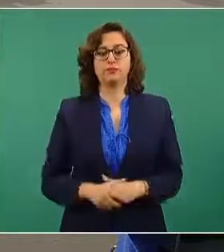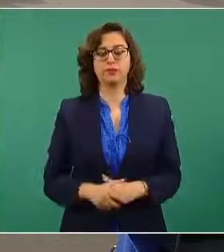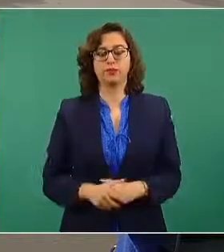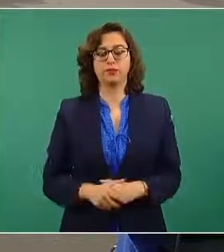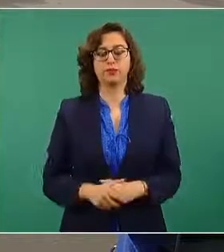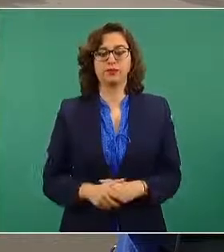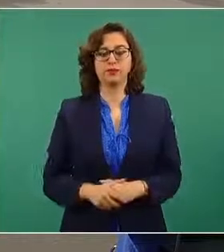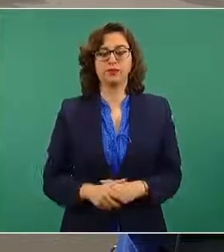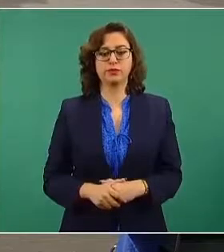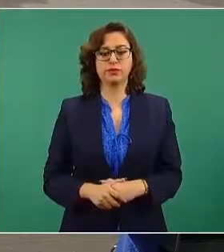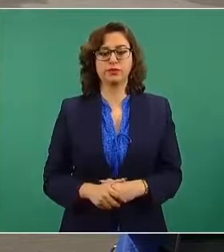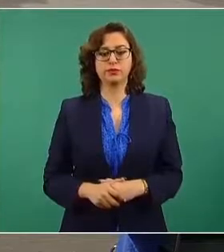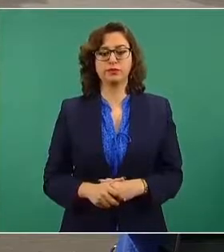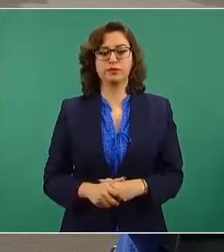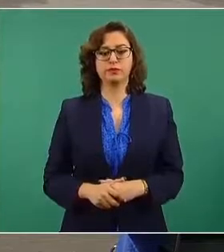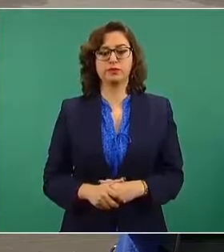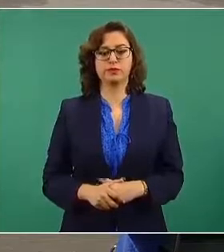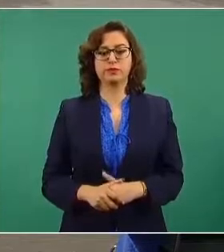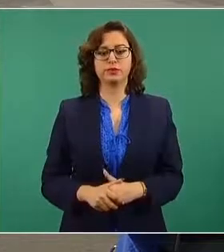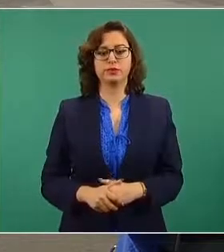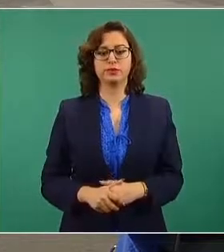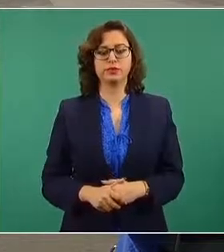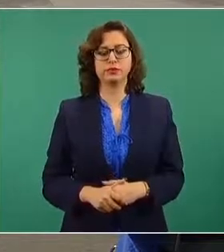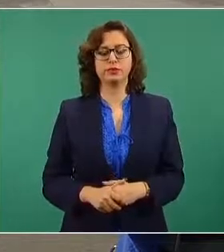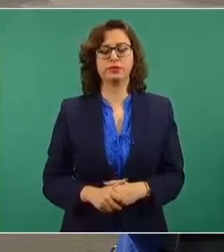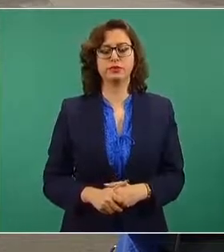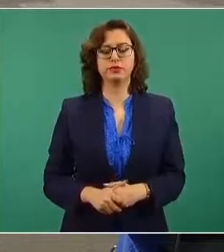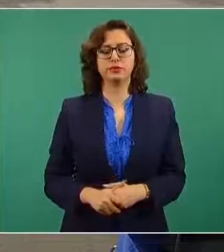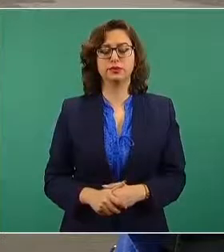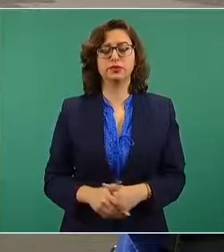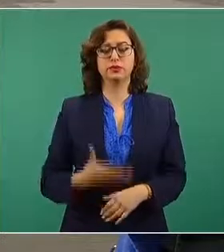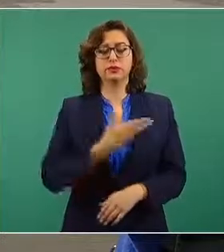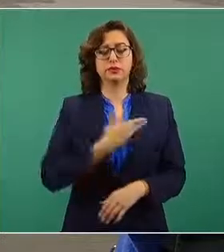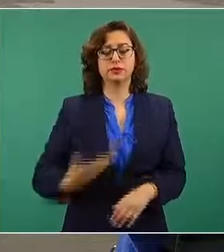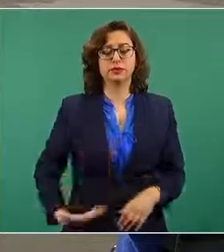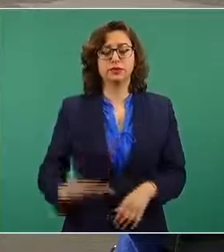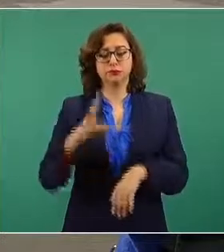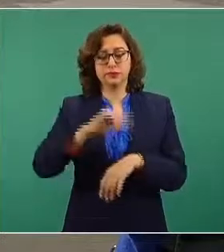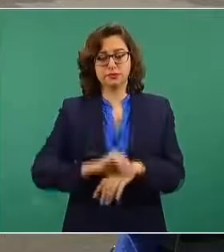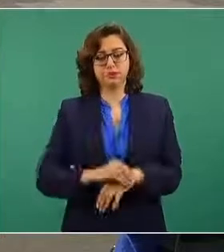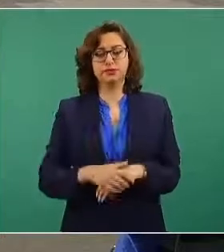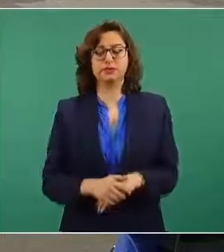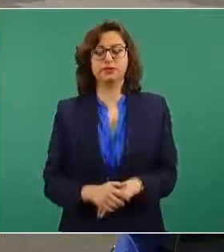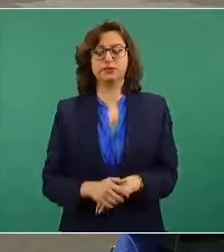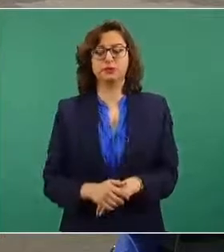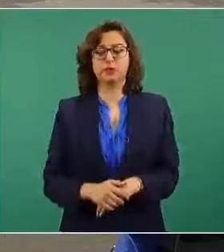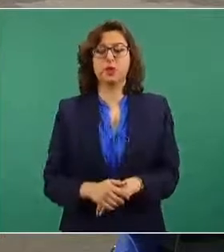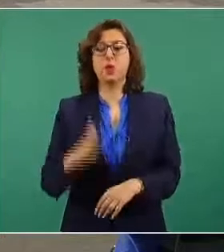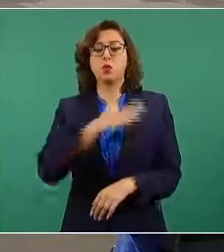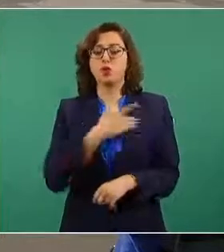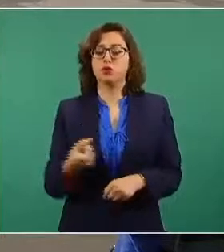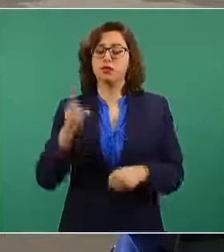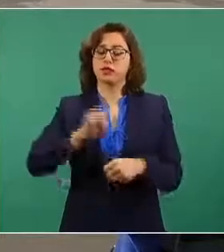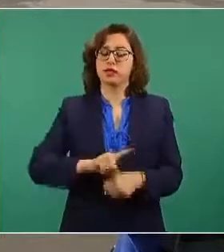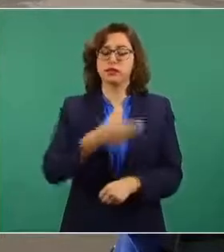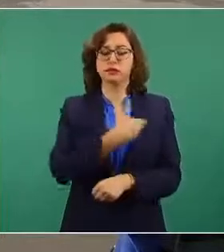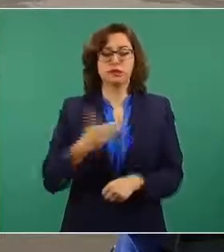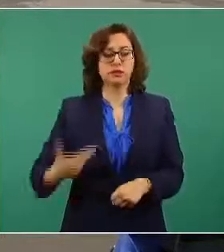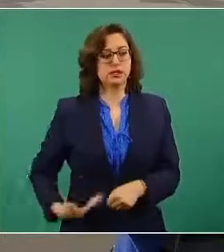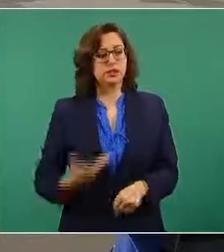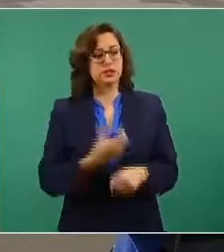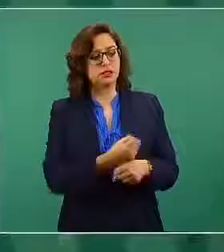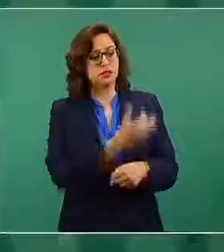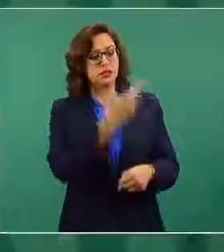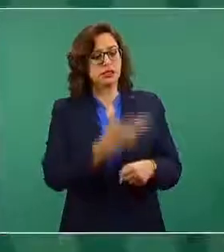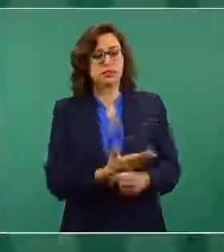Con su permiso, presidente. Muy buenos días, señor presidente, secretarios. Muy buenos días tengan todas y todos